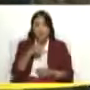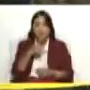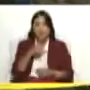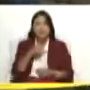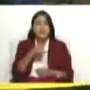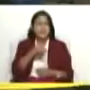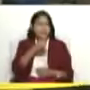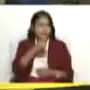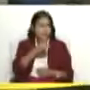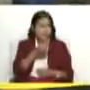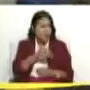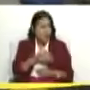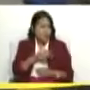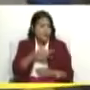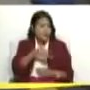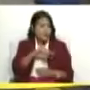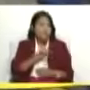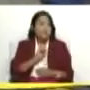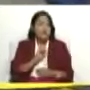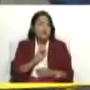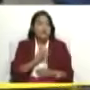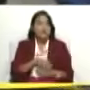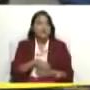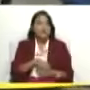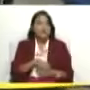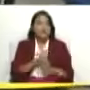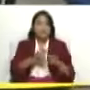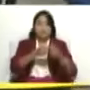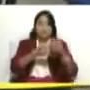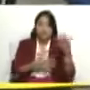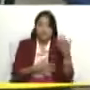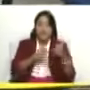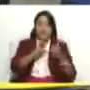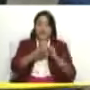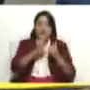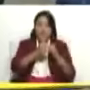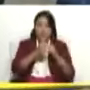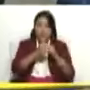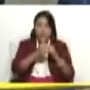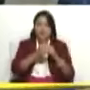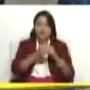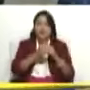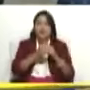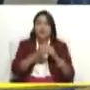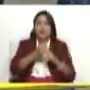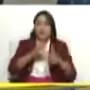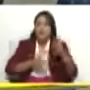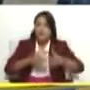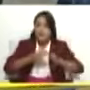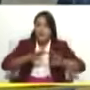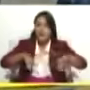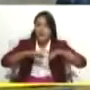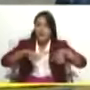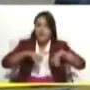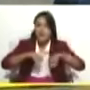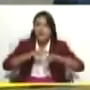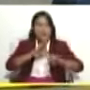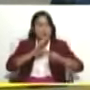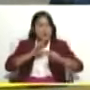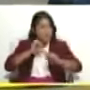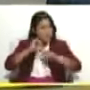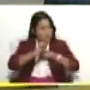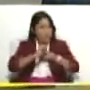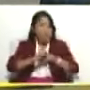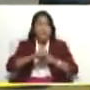curioso debemos señalar que aparte de las disciplinas clásicas como el atletismo la natación y el yudo se